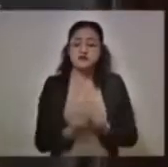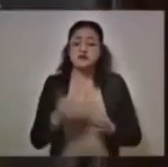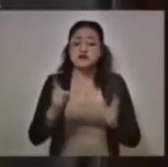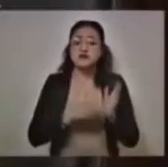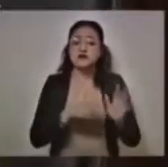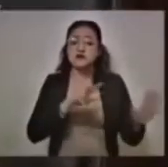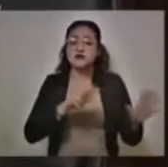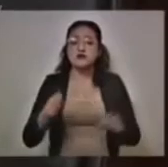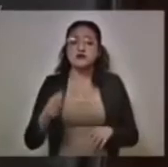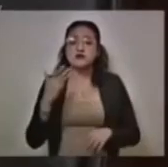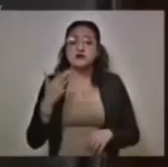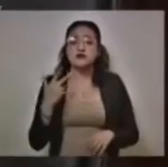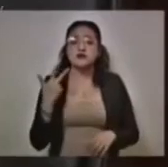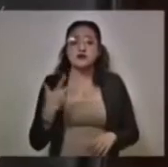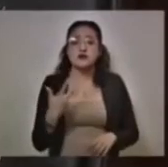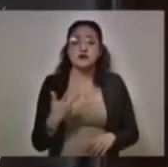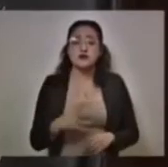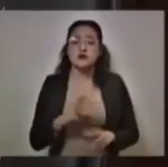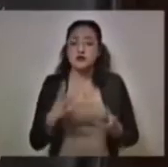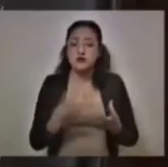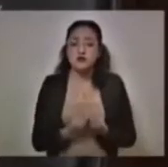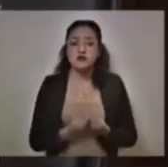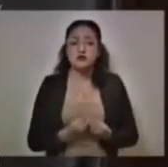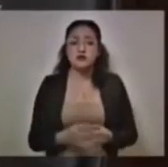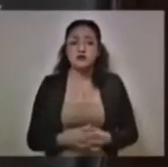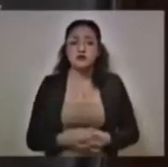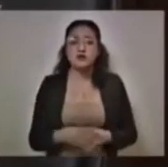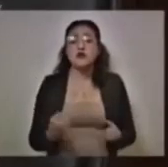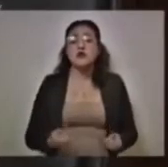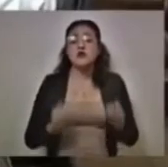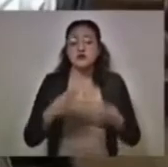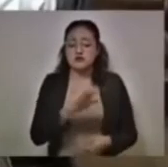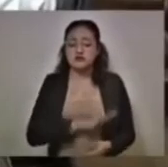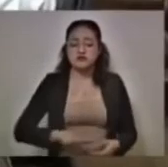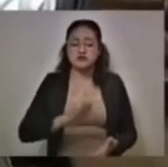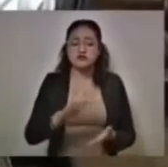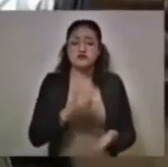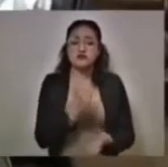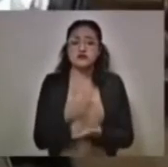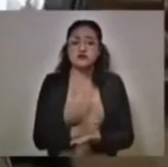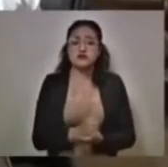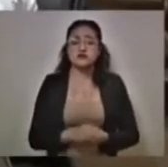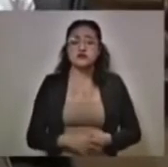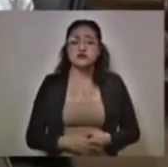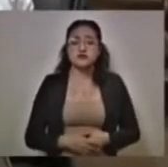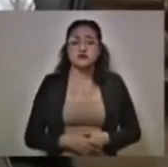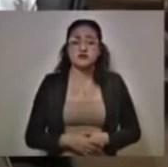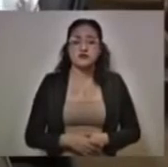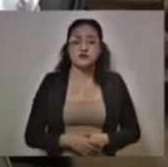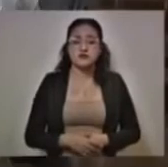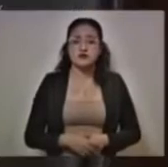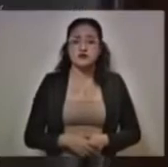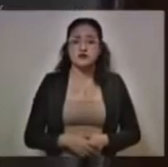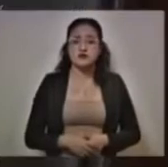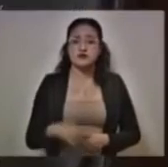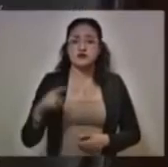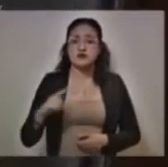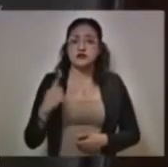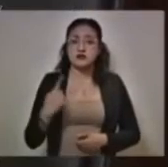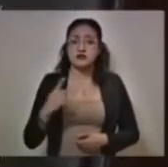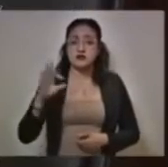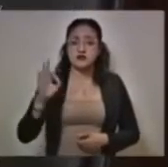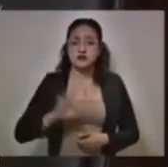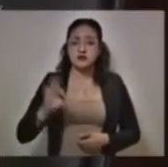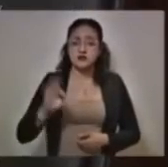mil 858 acumulados entonces la zona conurbada tantos el 71 por ciento